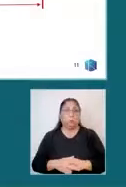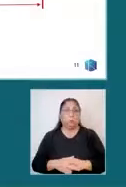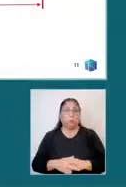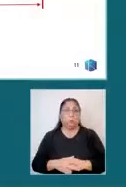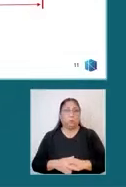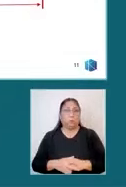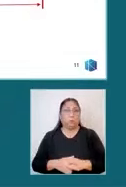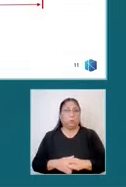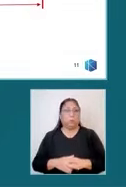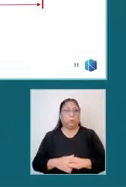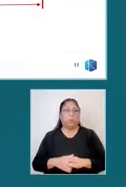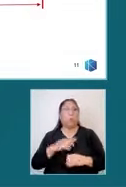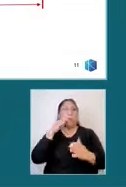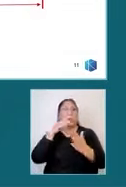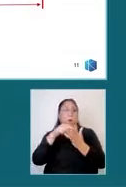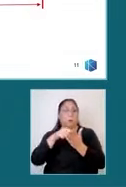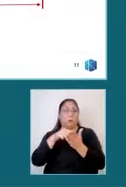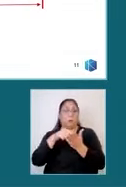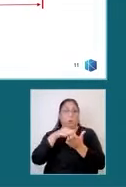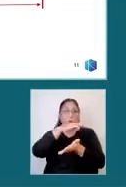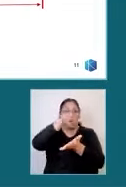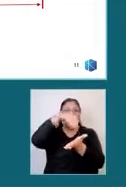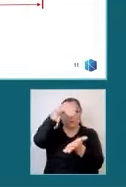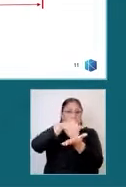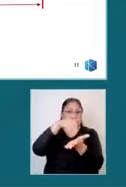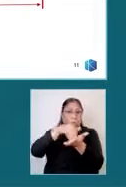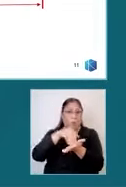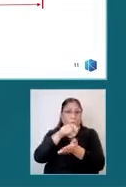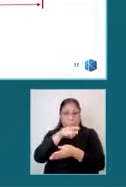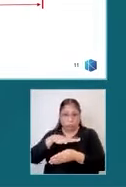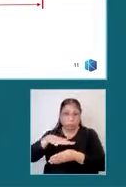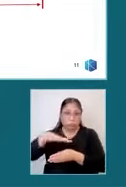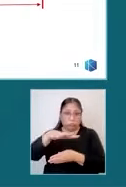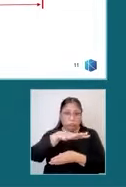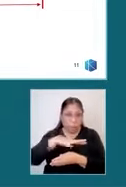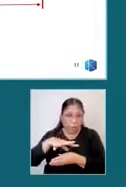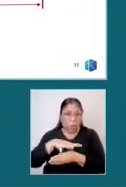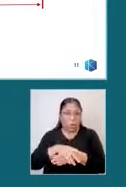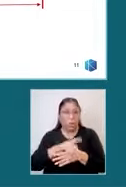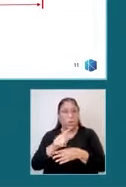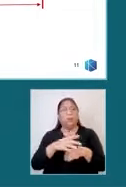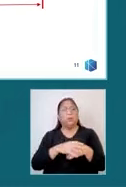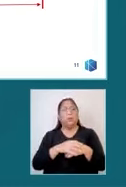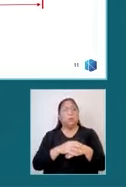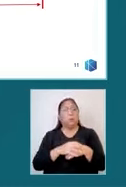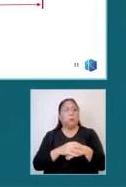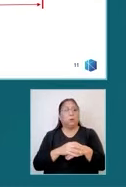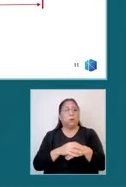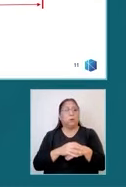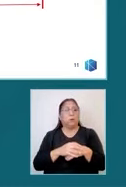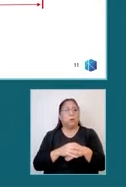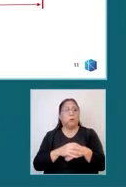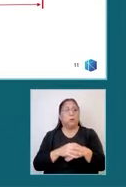En el centro de estas tendencias está Roel Botha.